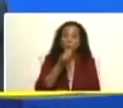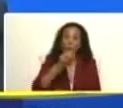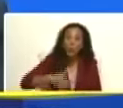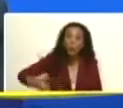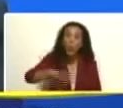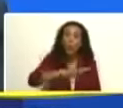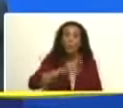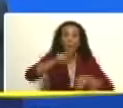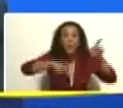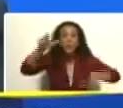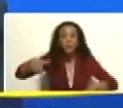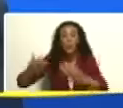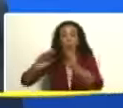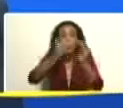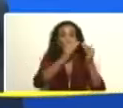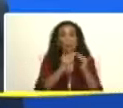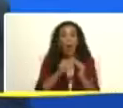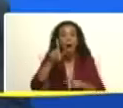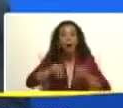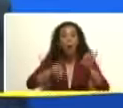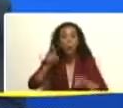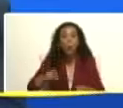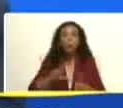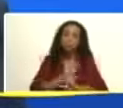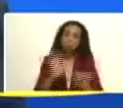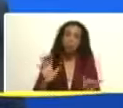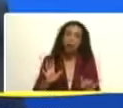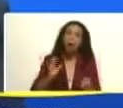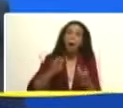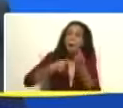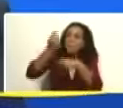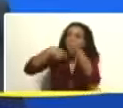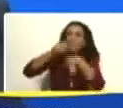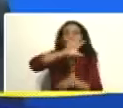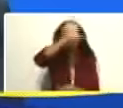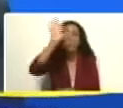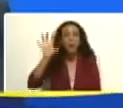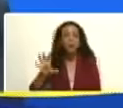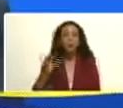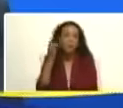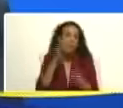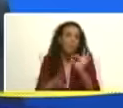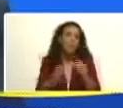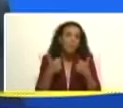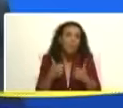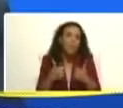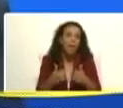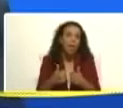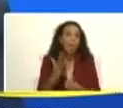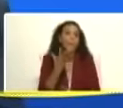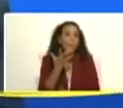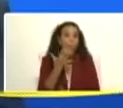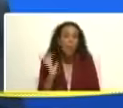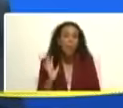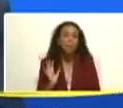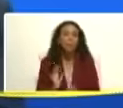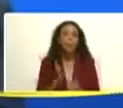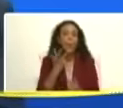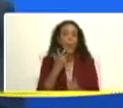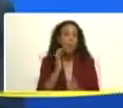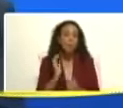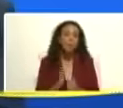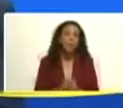el hogar venezolano y en algunos casos felizmente para la exportación, como es el caso del